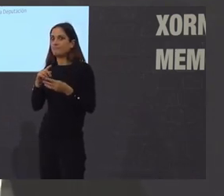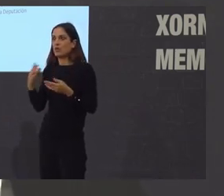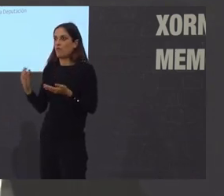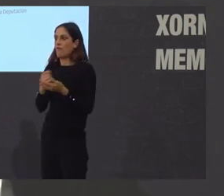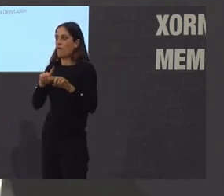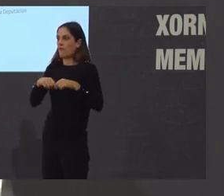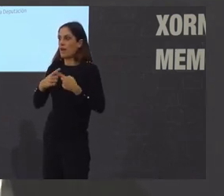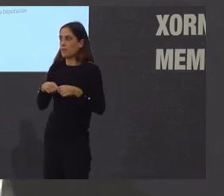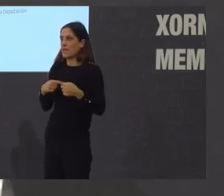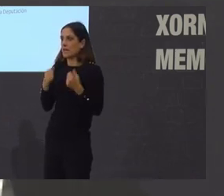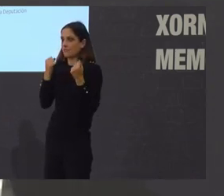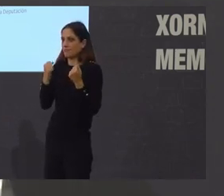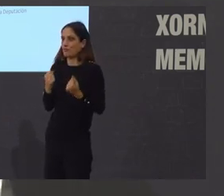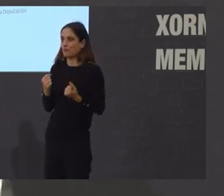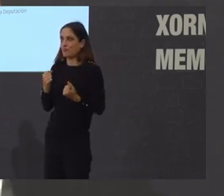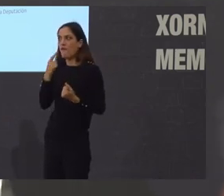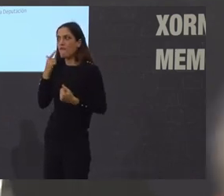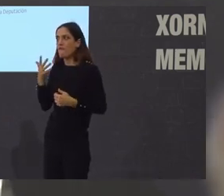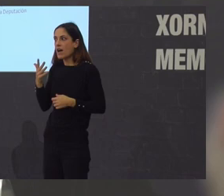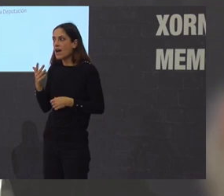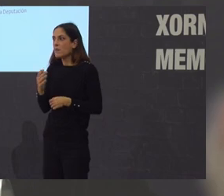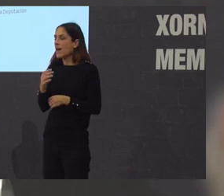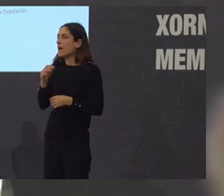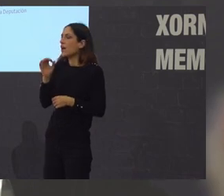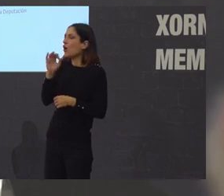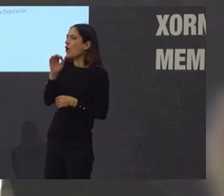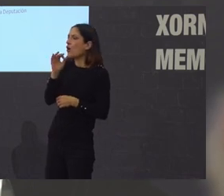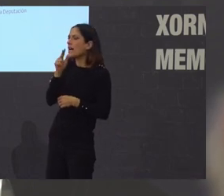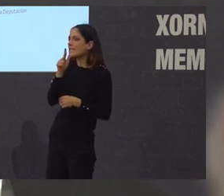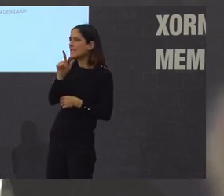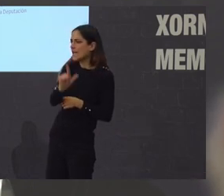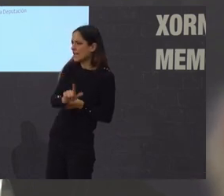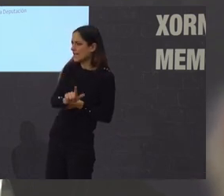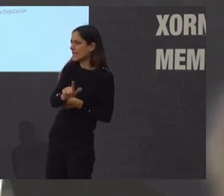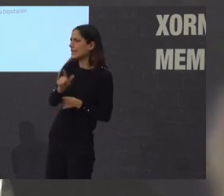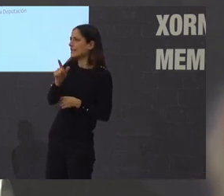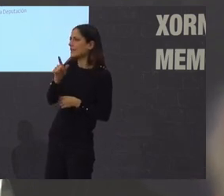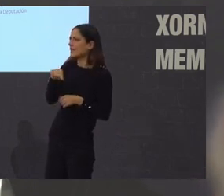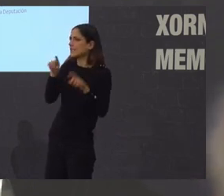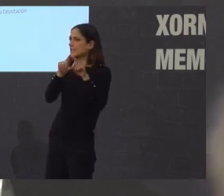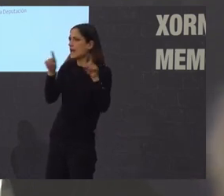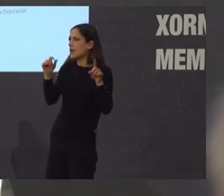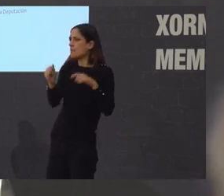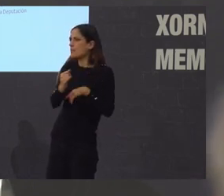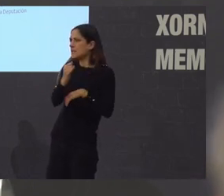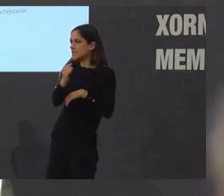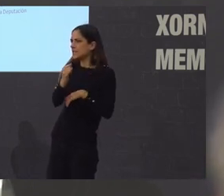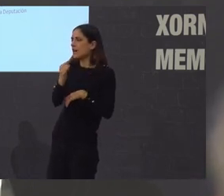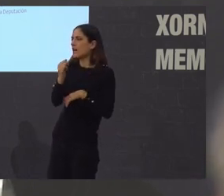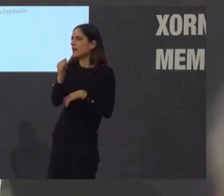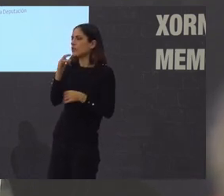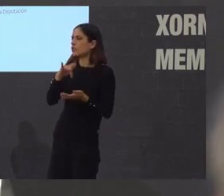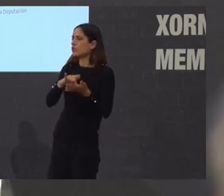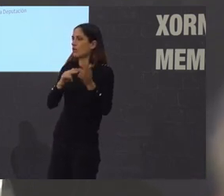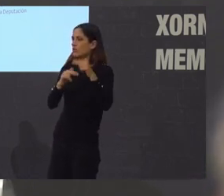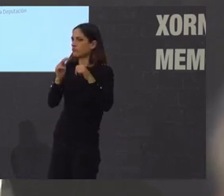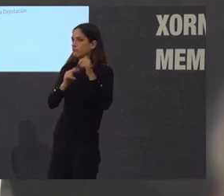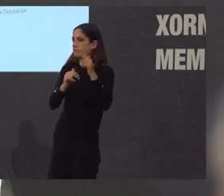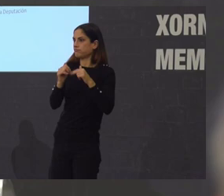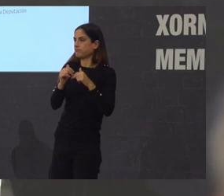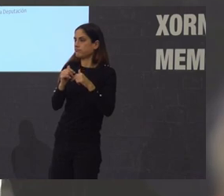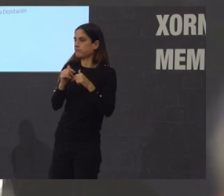conocerá, compi Yogui, el cuñado de Villarmir, de OHL, que OHL es la empresa que construyó con un trabajo